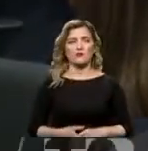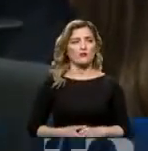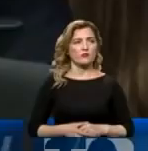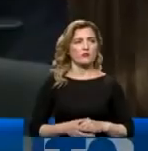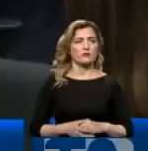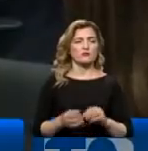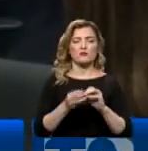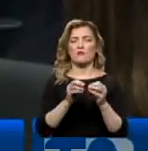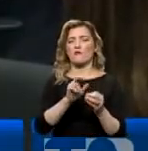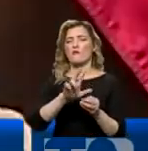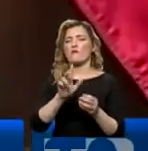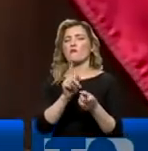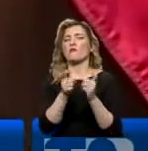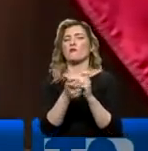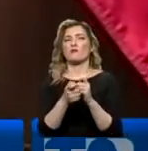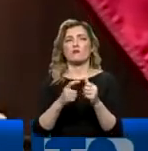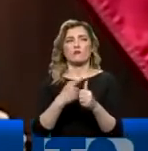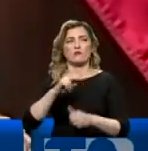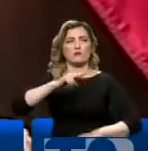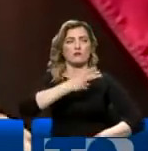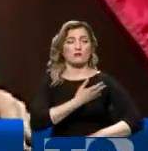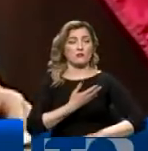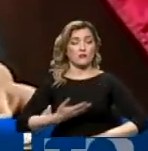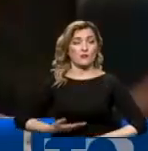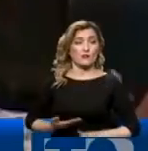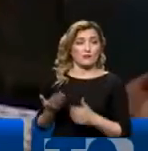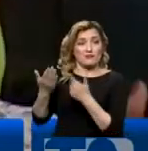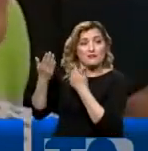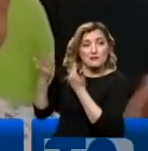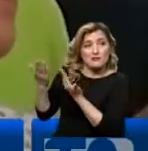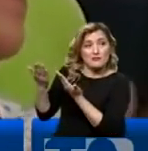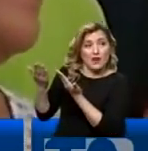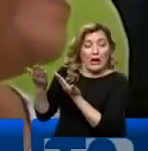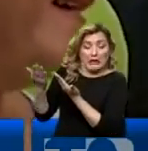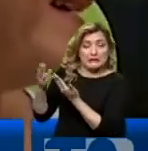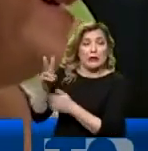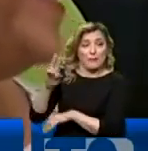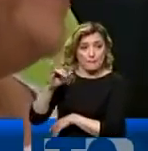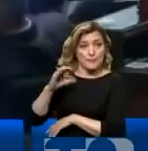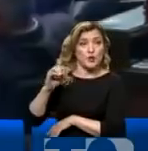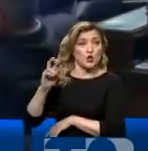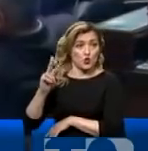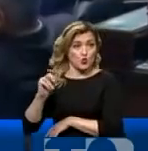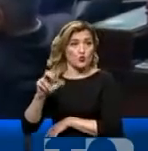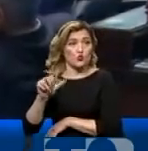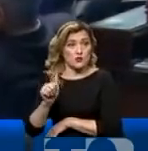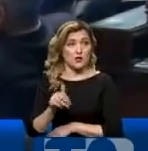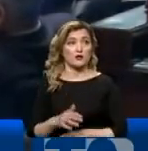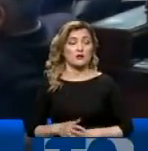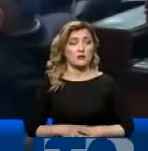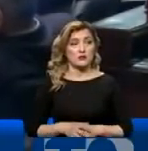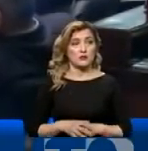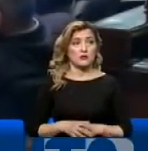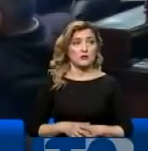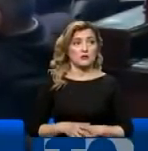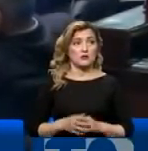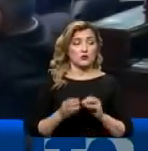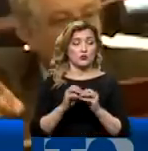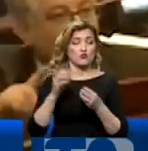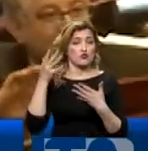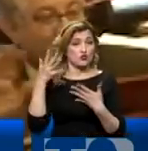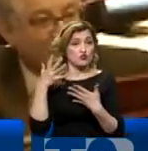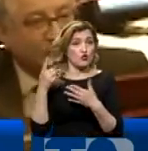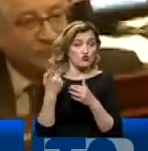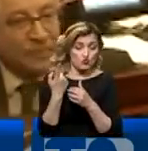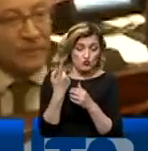al interno del movimiento es a la primera vicepresidenta, que sigue siendo María Alejandra Vicuña. Pero este no es el único partido con